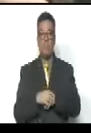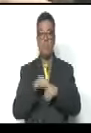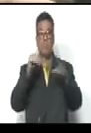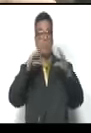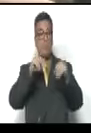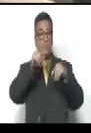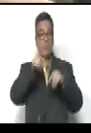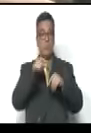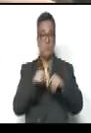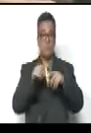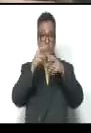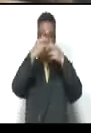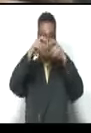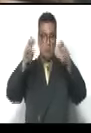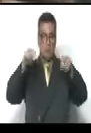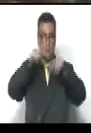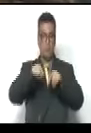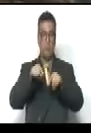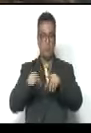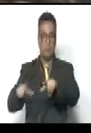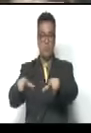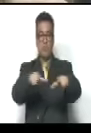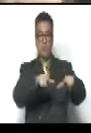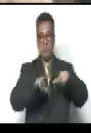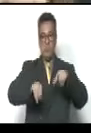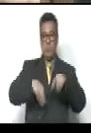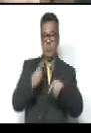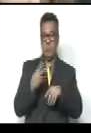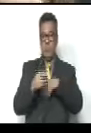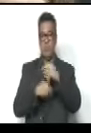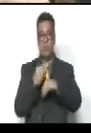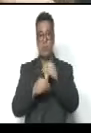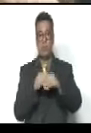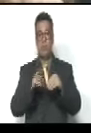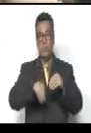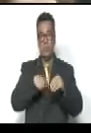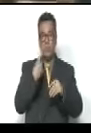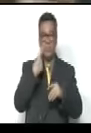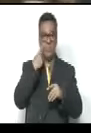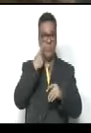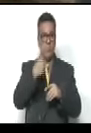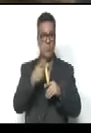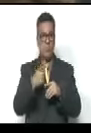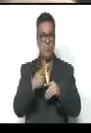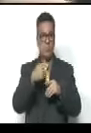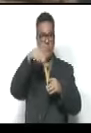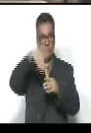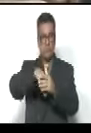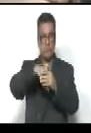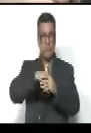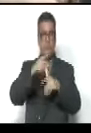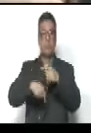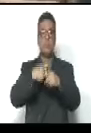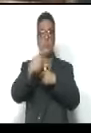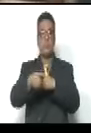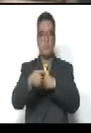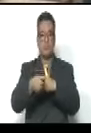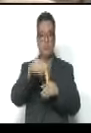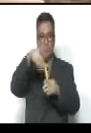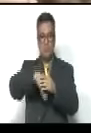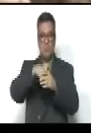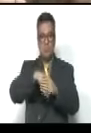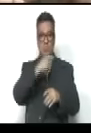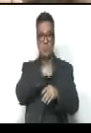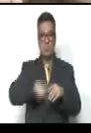habló sobre el tema de que este es un espacio que se puede convertir y que además puede hacer una observación electoral en las próximas